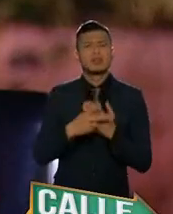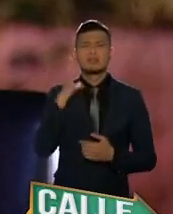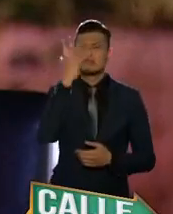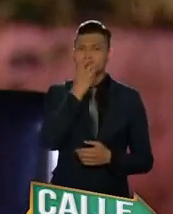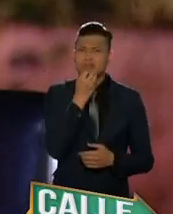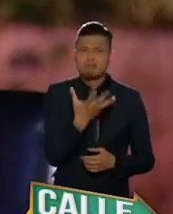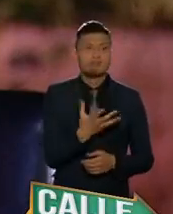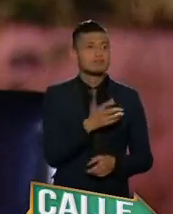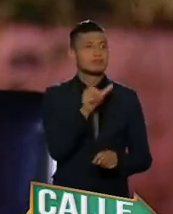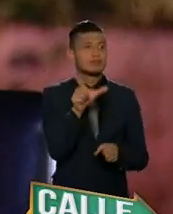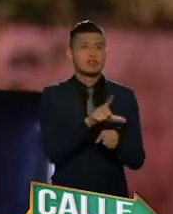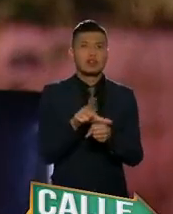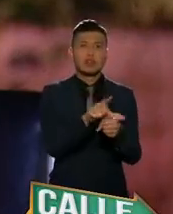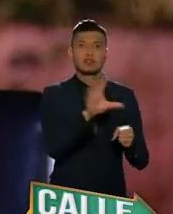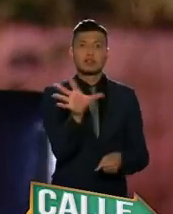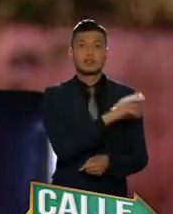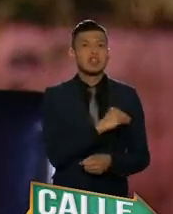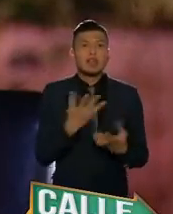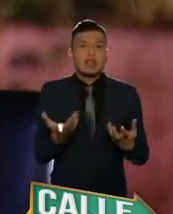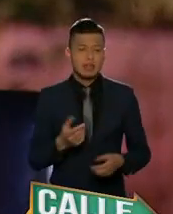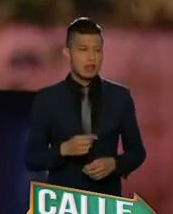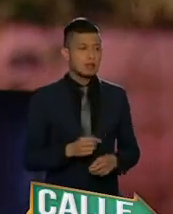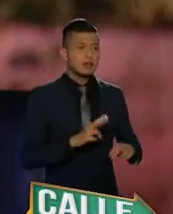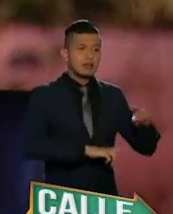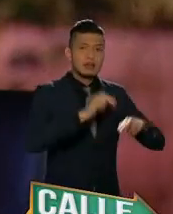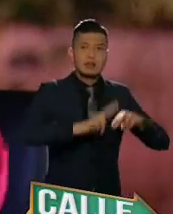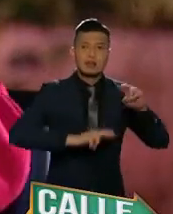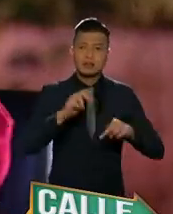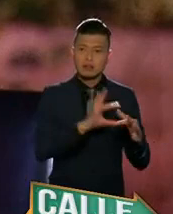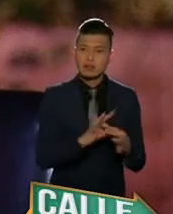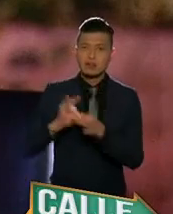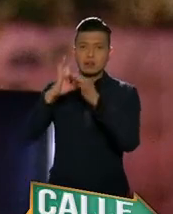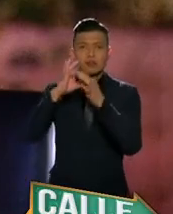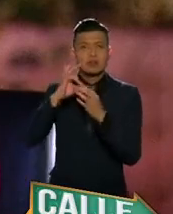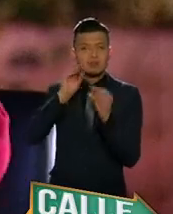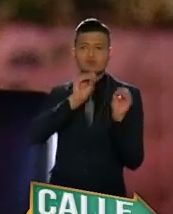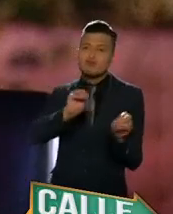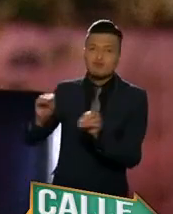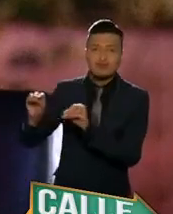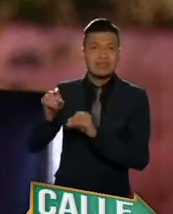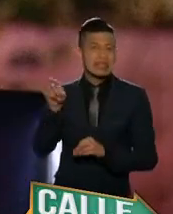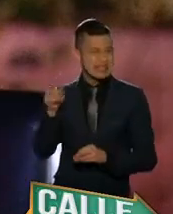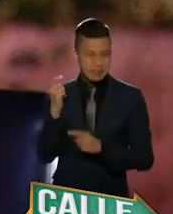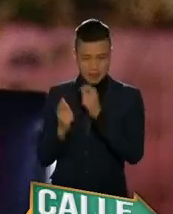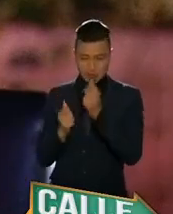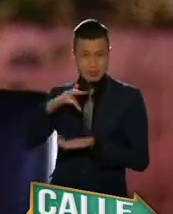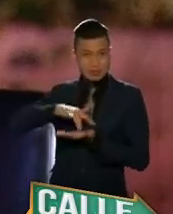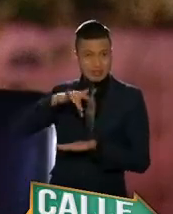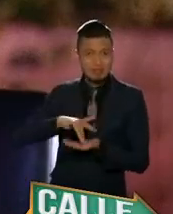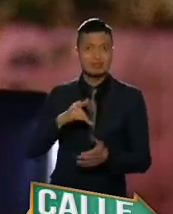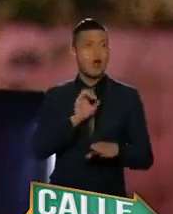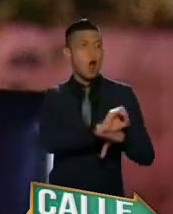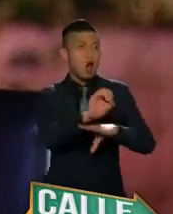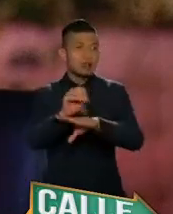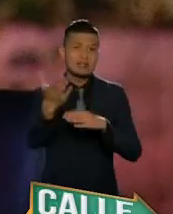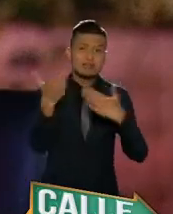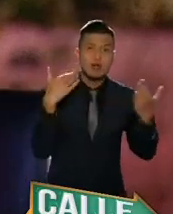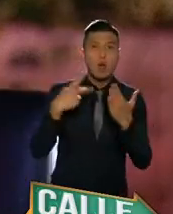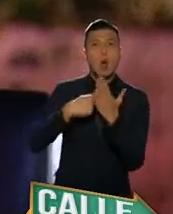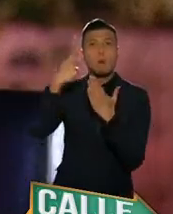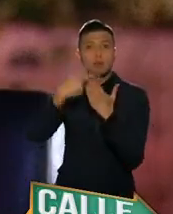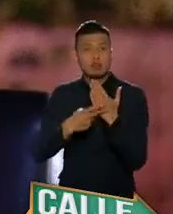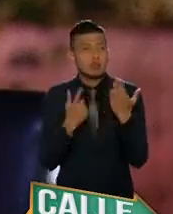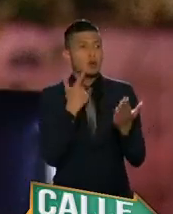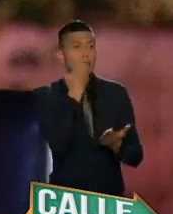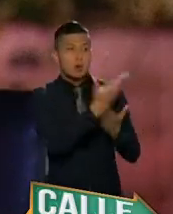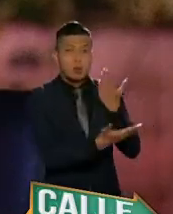una localidad, que es Obras con Saldo Pedagógico. Este proceso de presupuesto participativo, de convocar a las organizaciones, que postularan proyectos, que el premio fuera